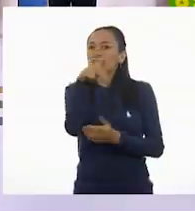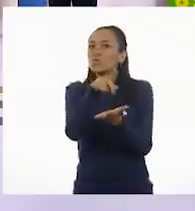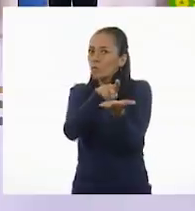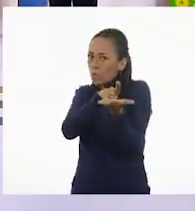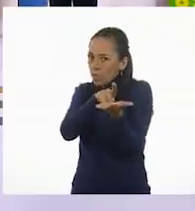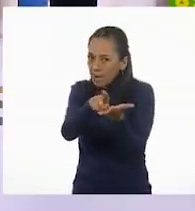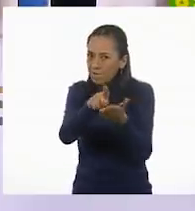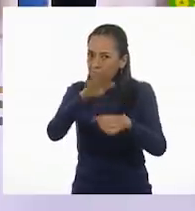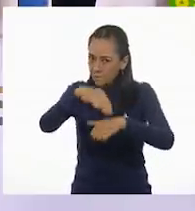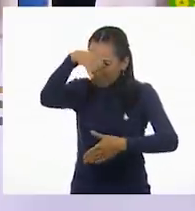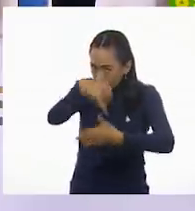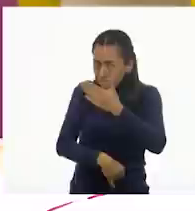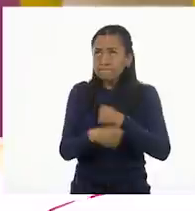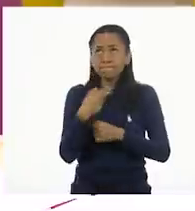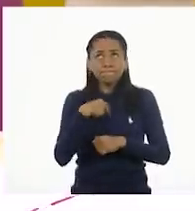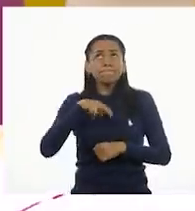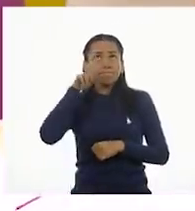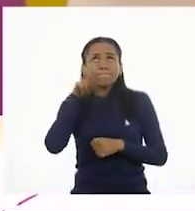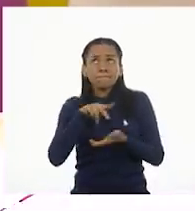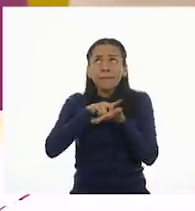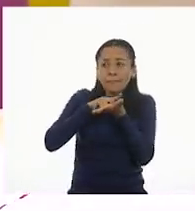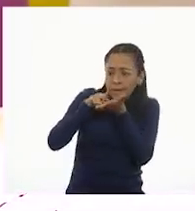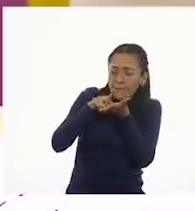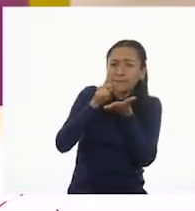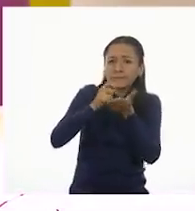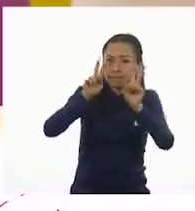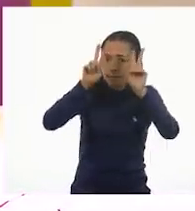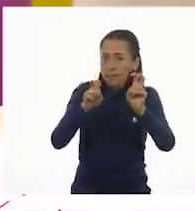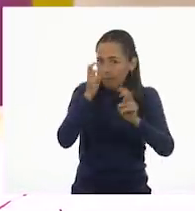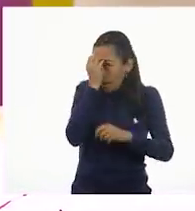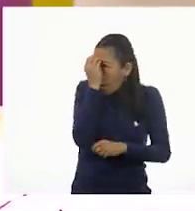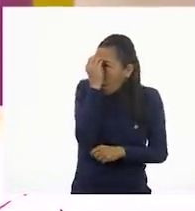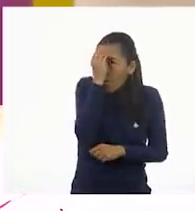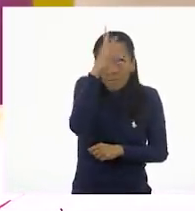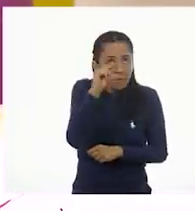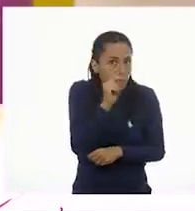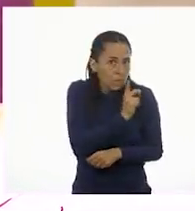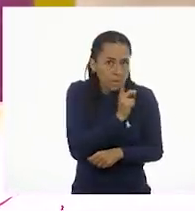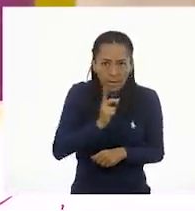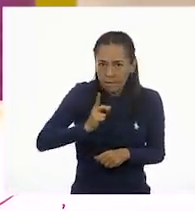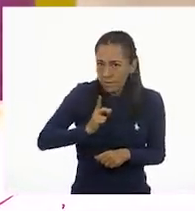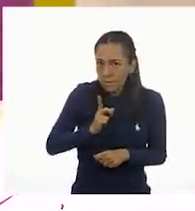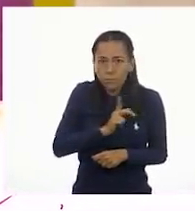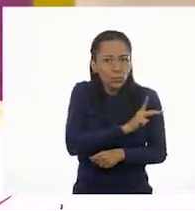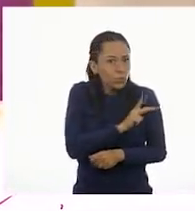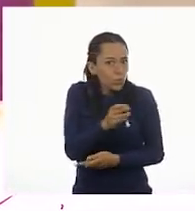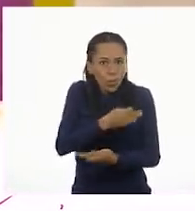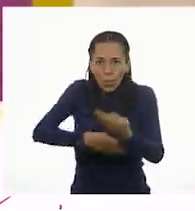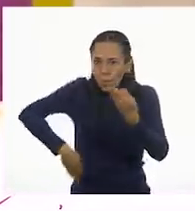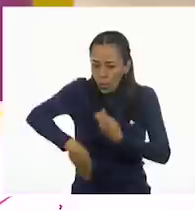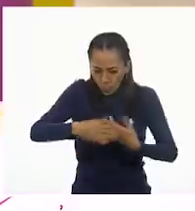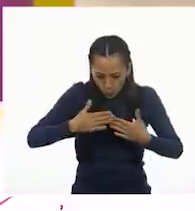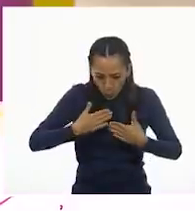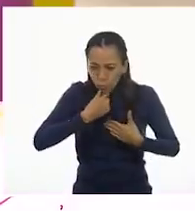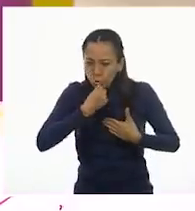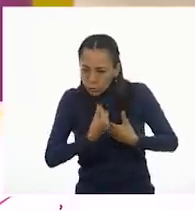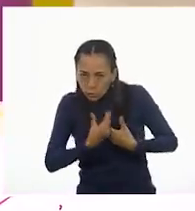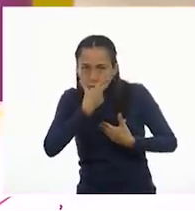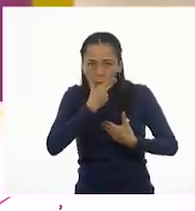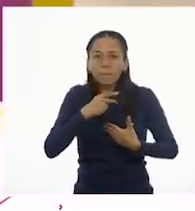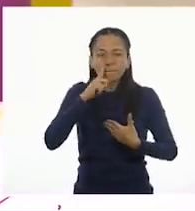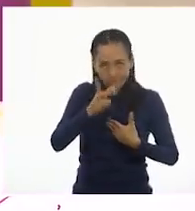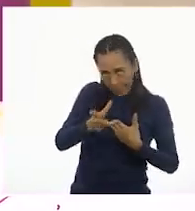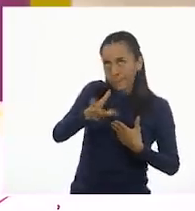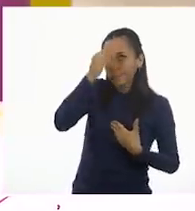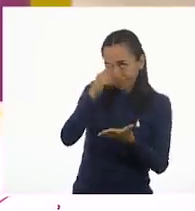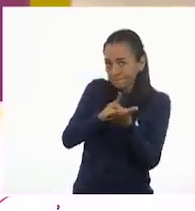tema que no debemos olvidar y que así todas es. Las niñas y niños debemos conocer. Eso lo aprendí en las otras sesiones que